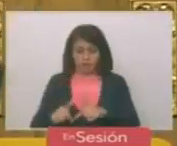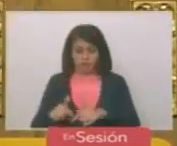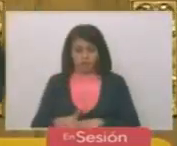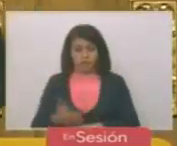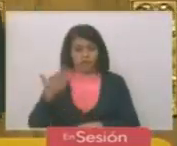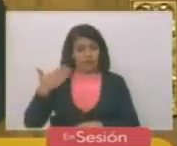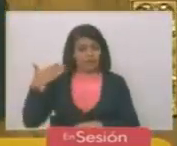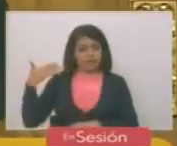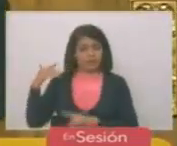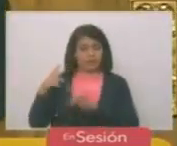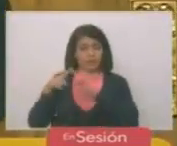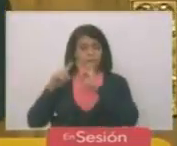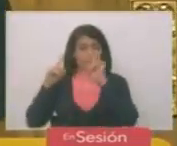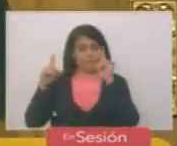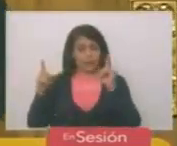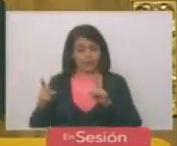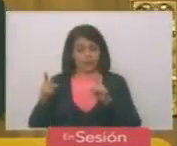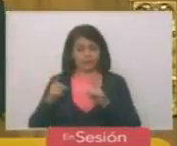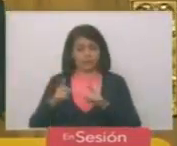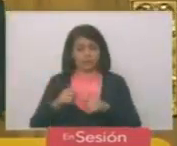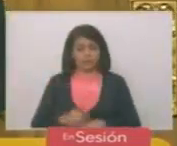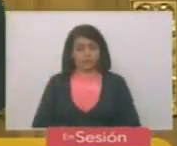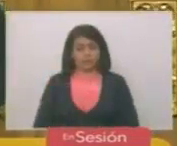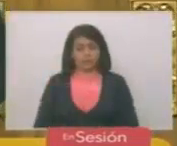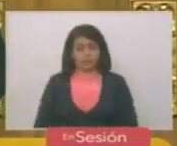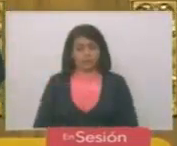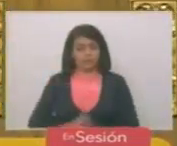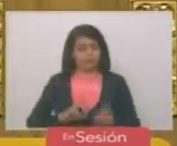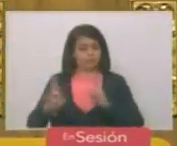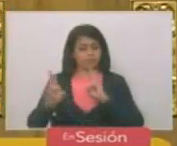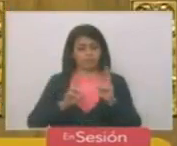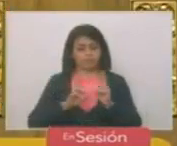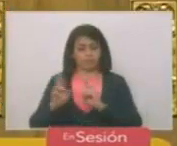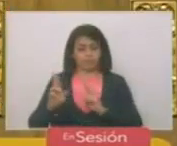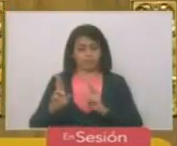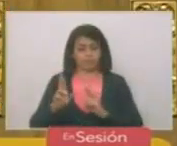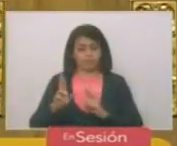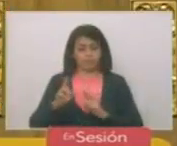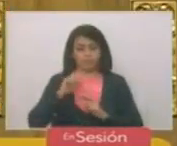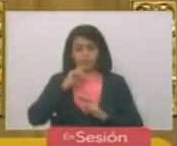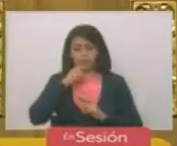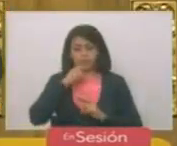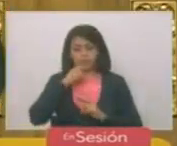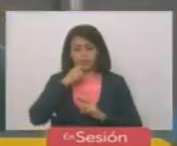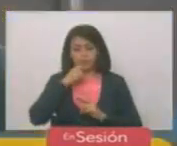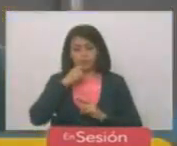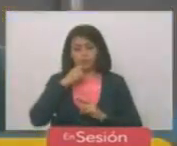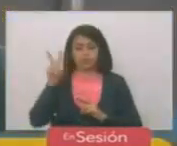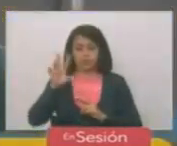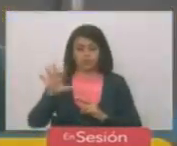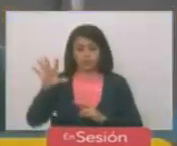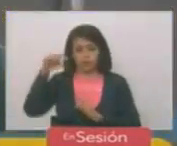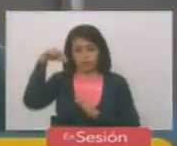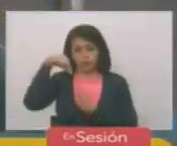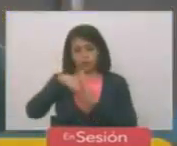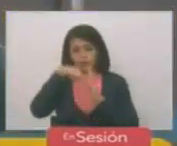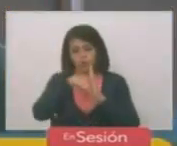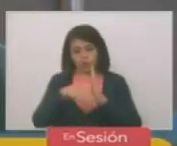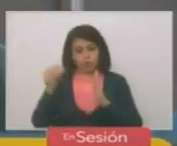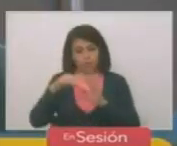atrás, sin embargo, las relaciones entre Rusia y Venezuela se han profundizado con